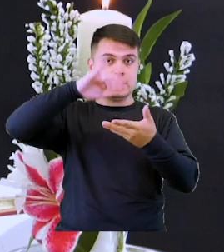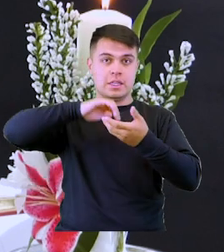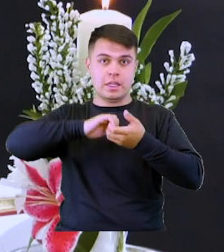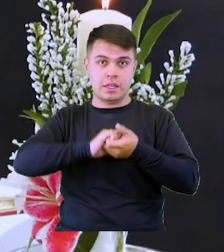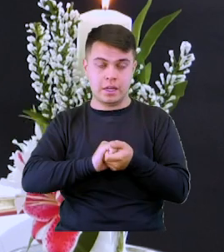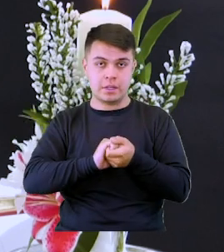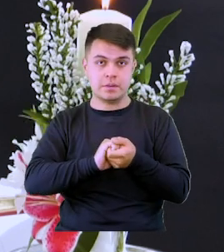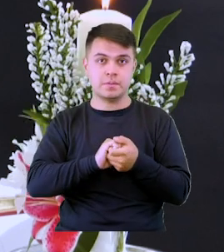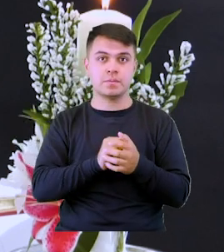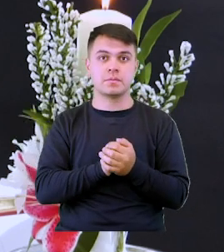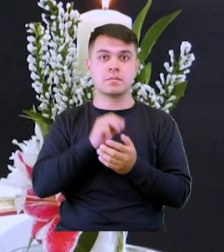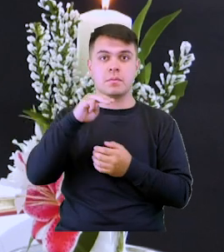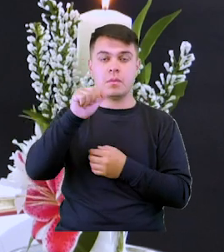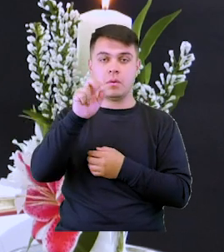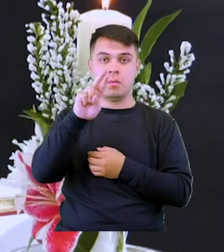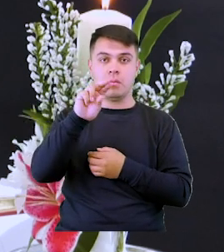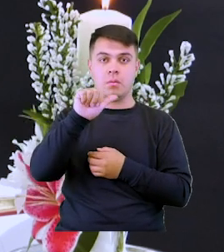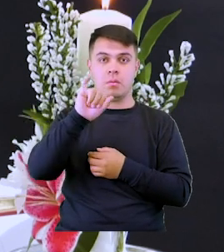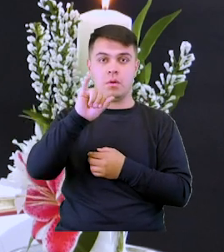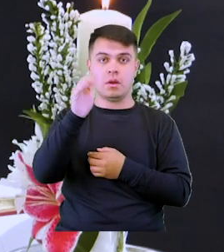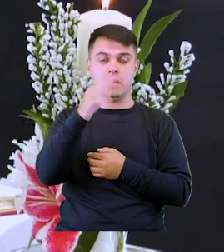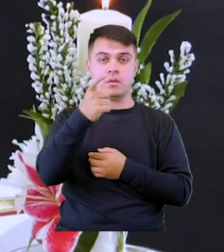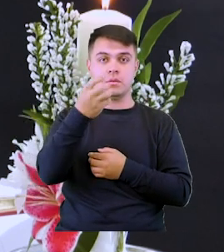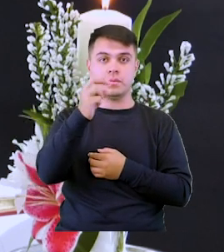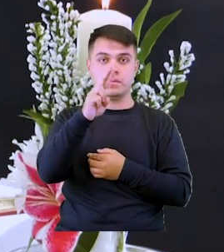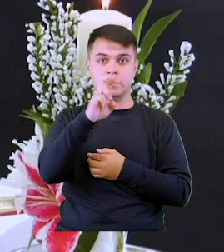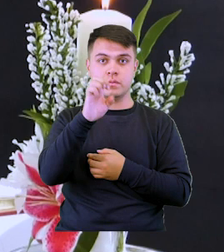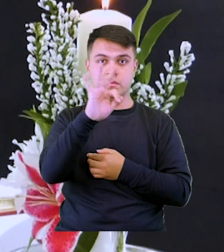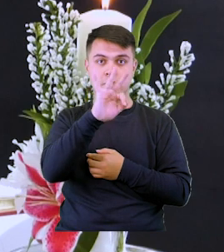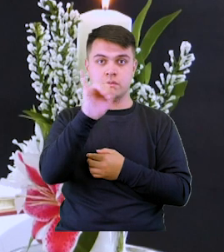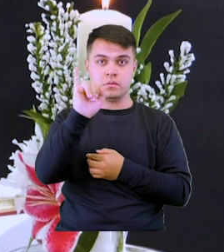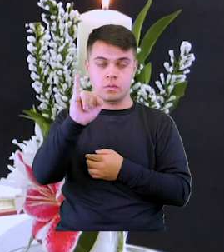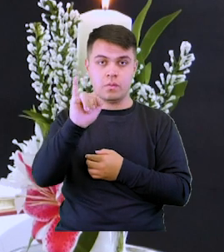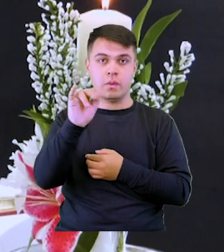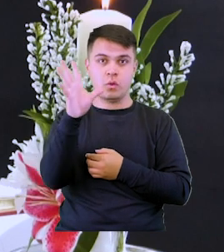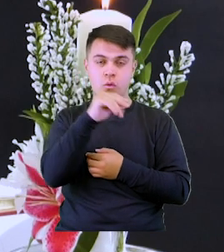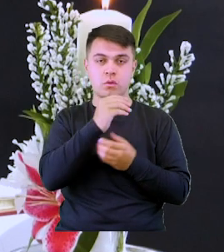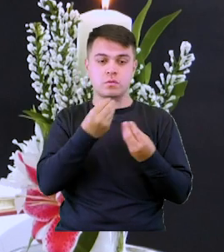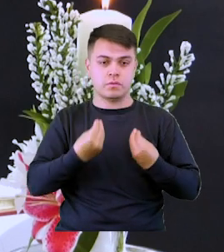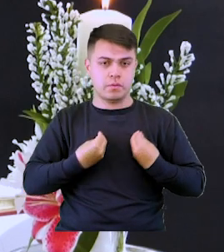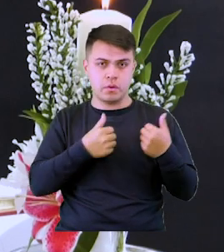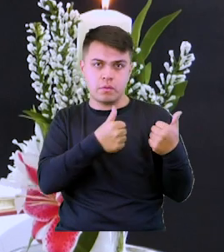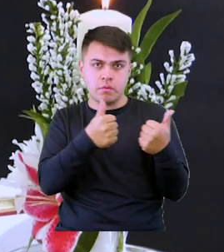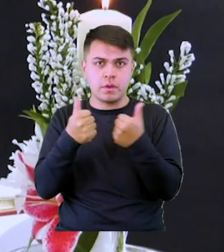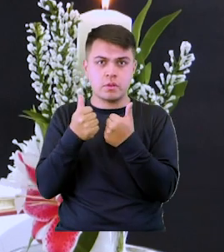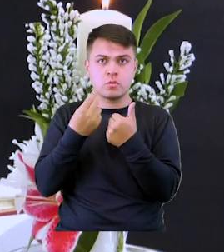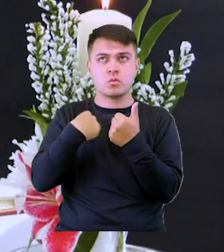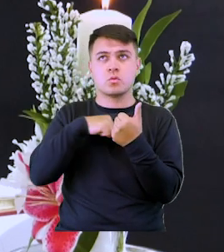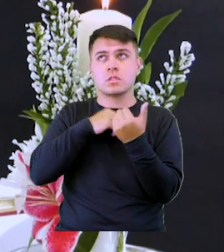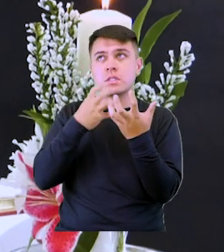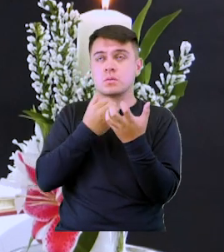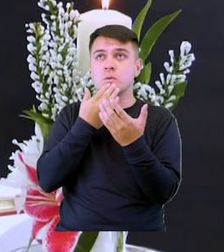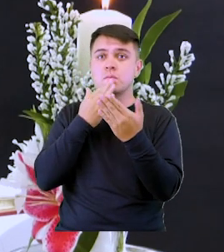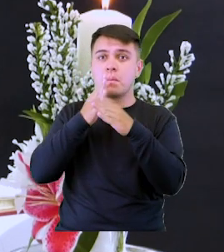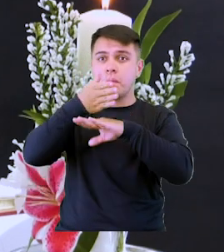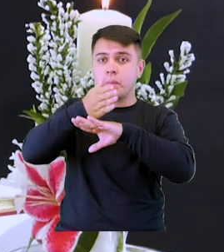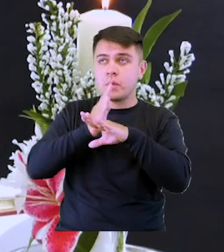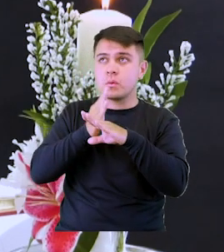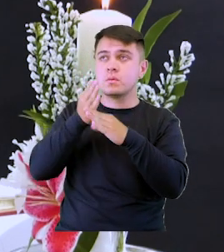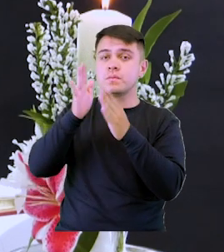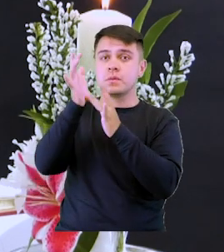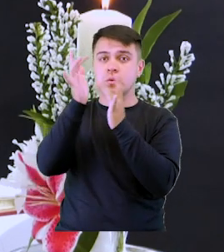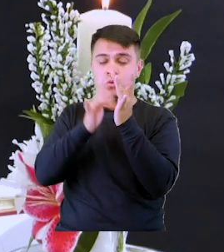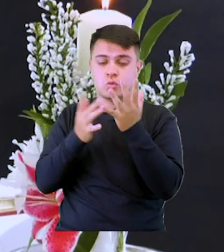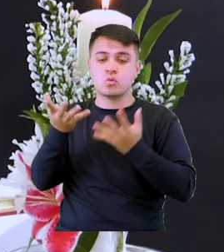Asís, María Goretti, y cuantos vivieron en tu amistad a través de los tiempos, merezcamos por tu Hijo Jesucristo compartir la